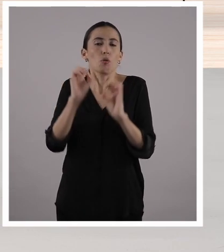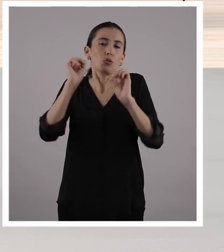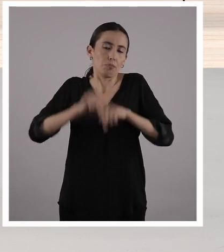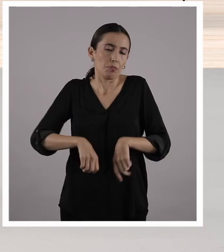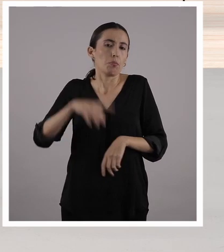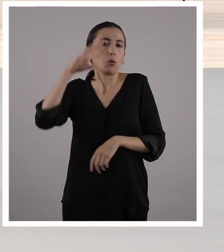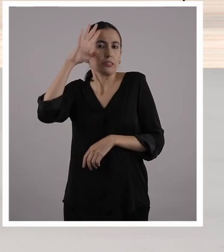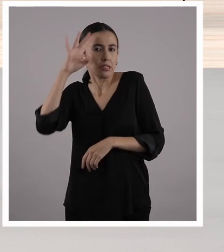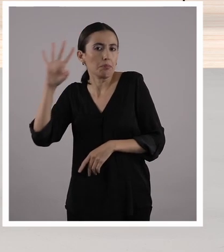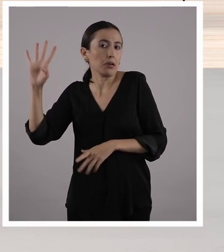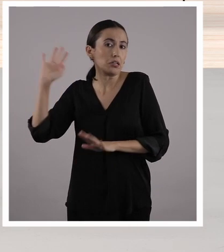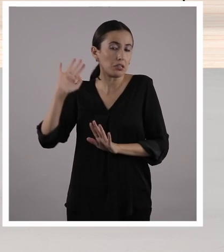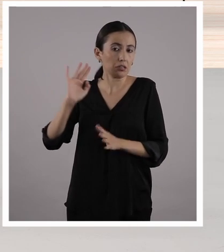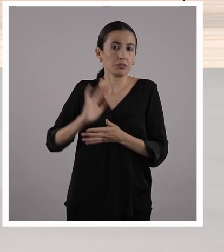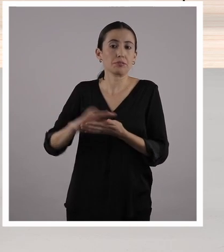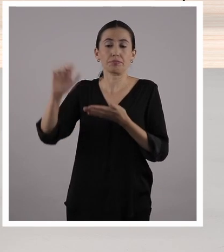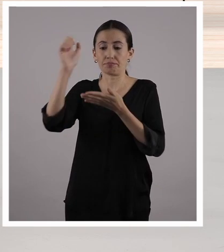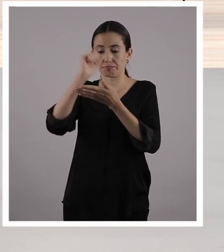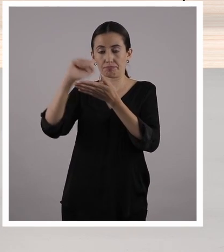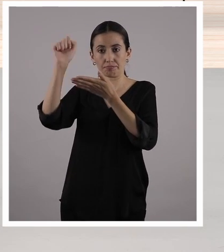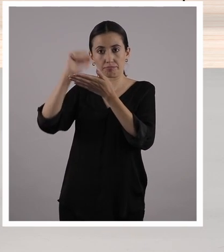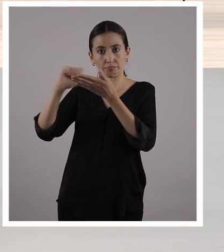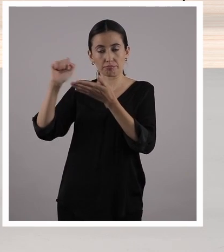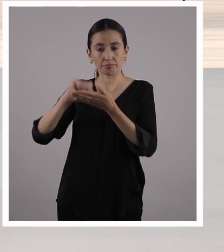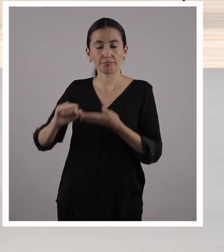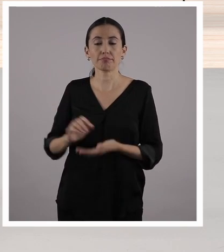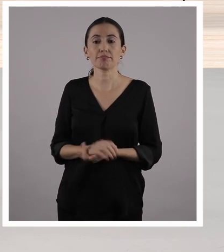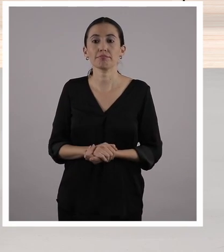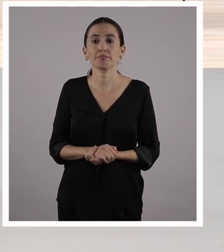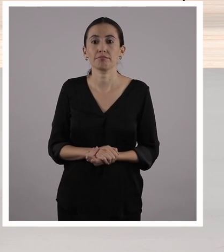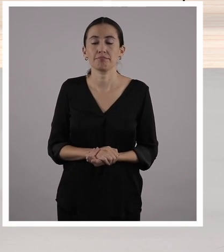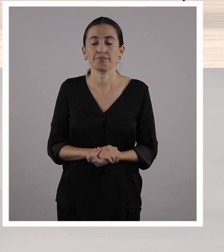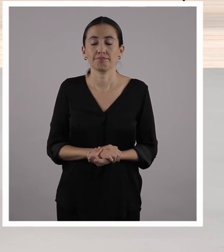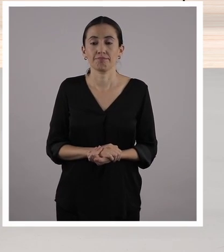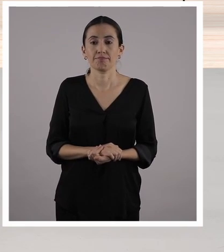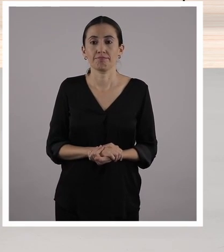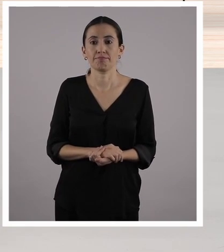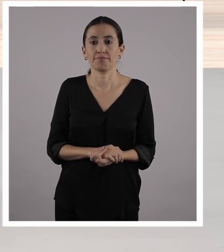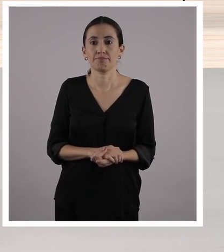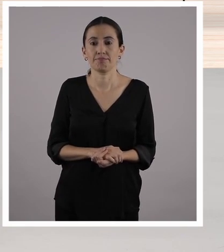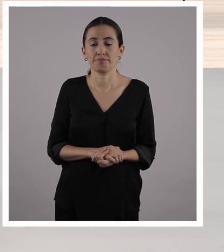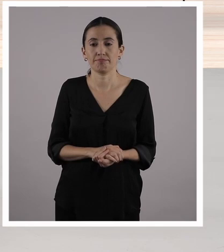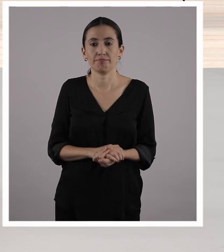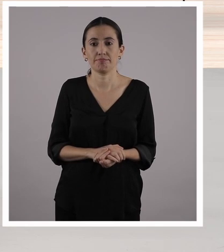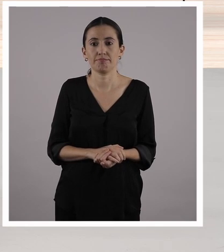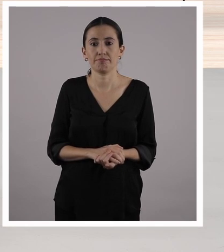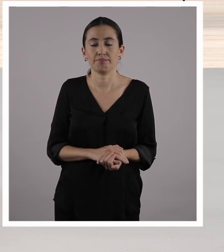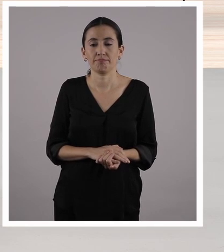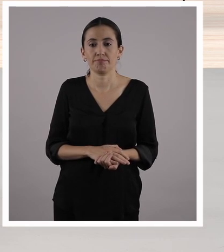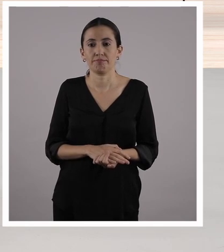o imaginarios. Así que registremos en nuestro diagrama esa característica.